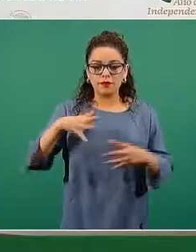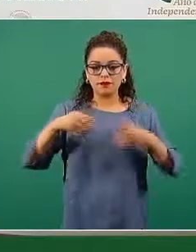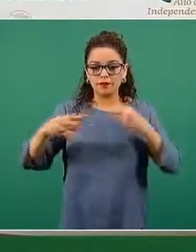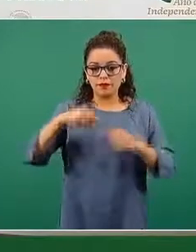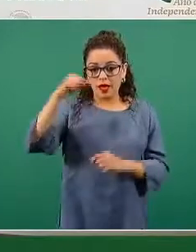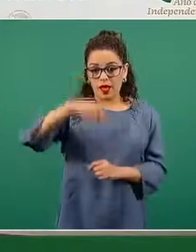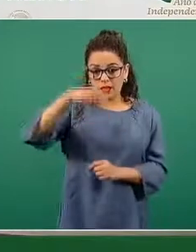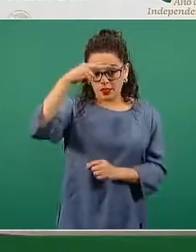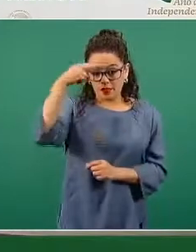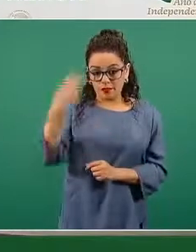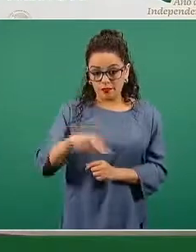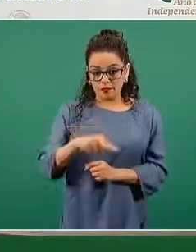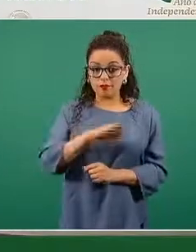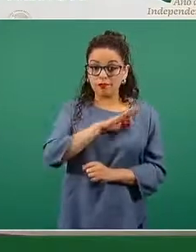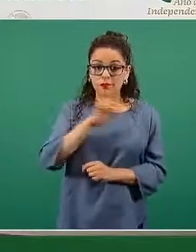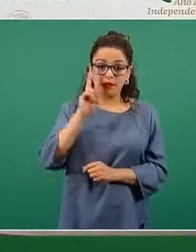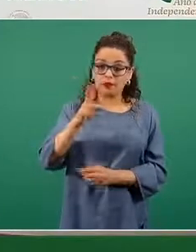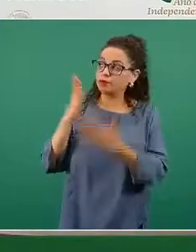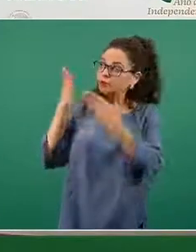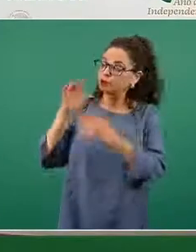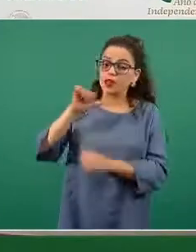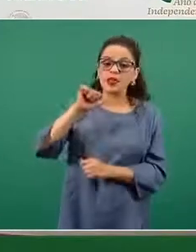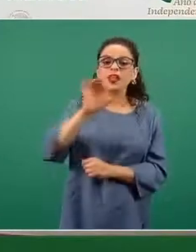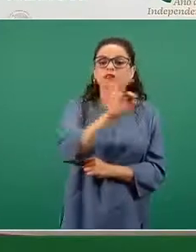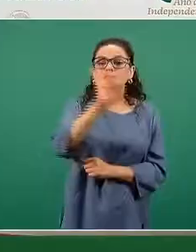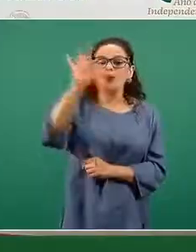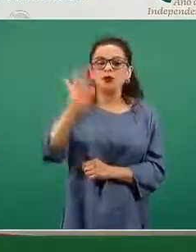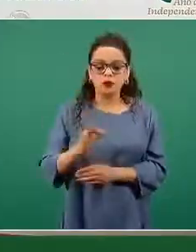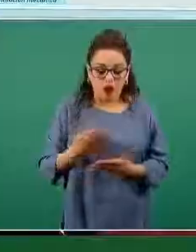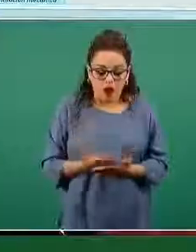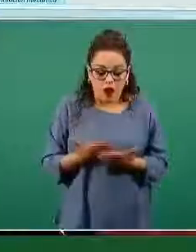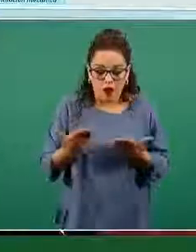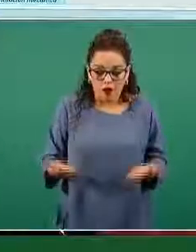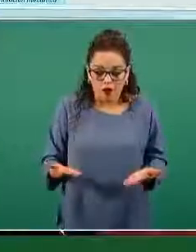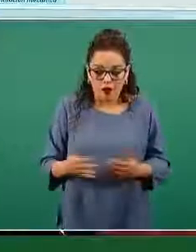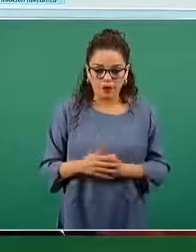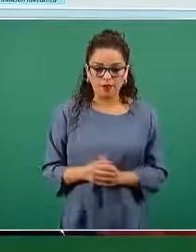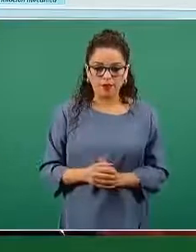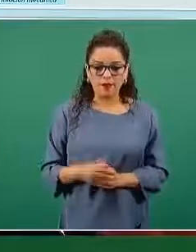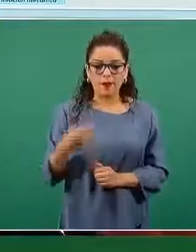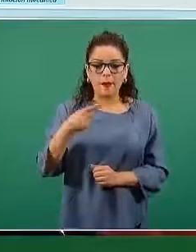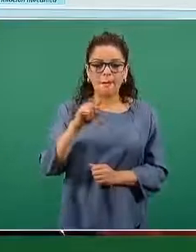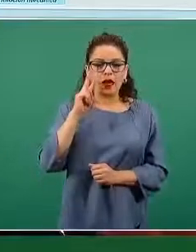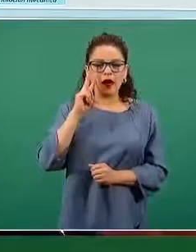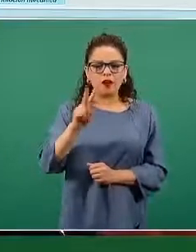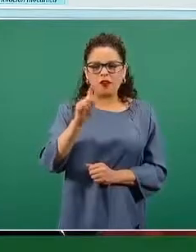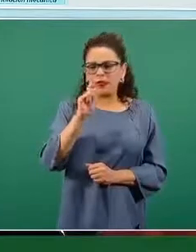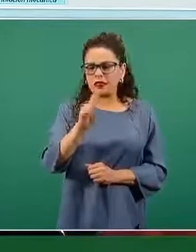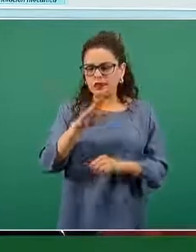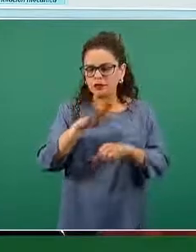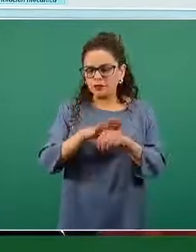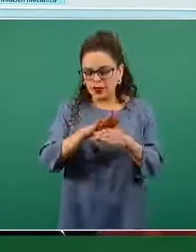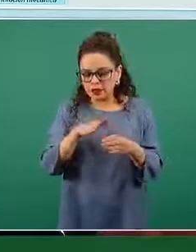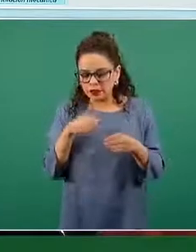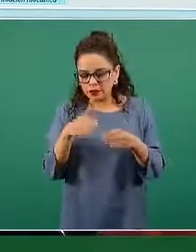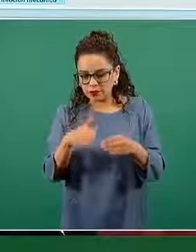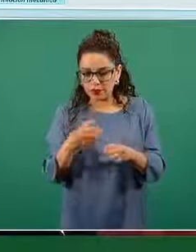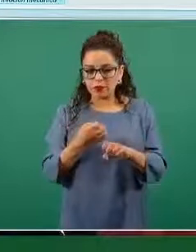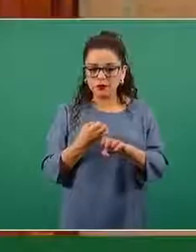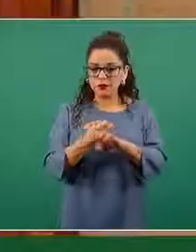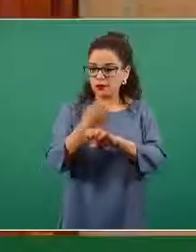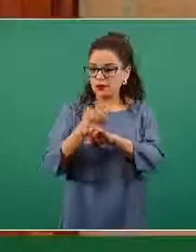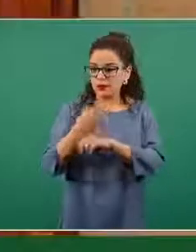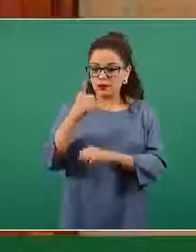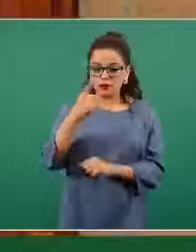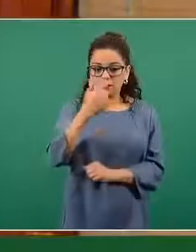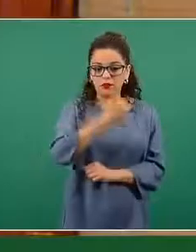México, 16% para el día de hoy. Pero veamos entonces ahora un poco más en un enfoque ya a entidades federativas y a cada